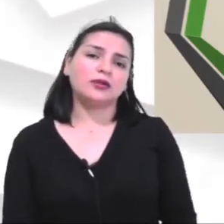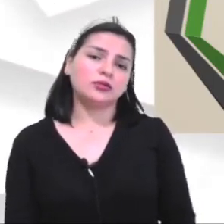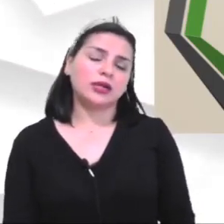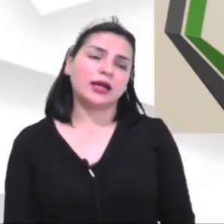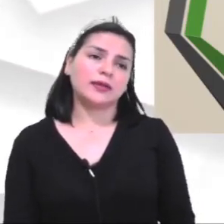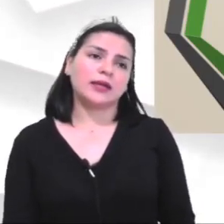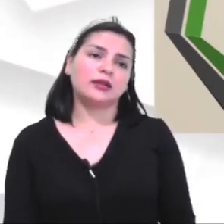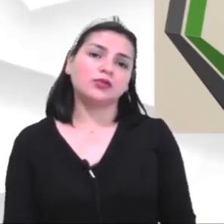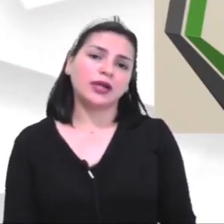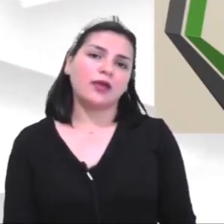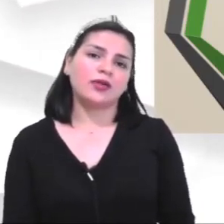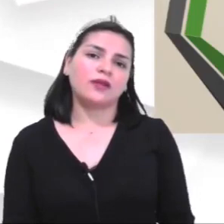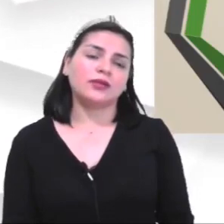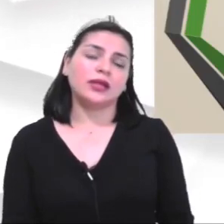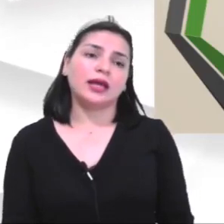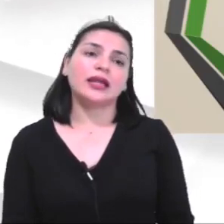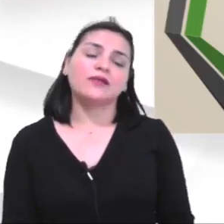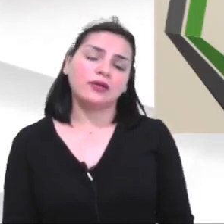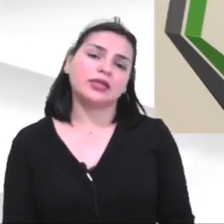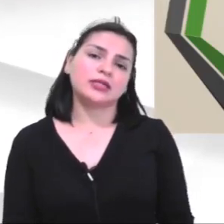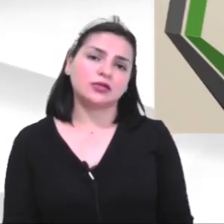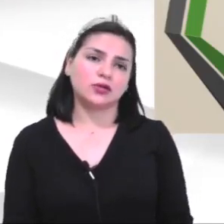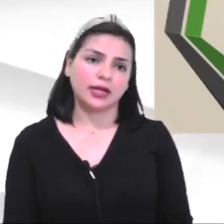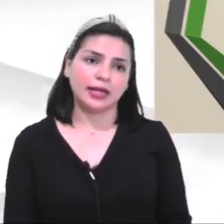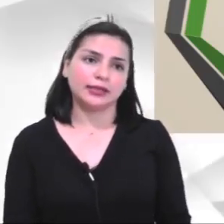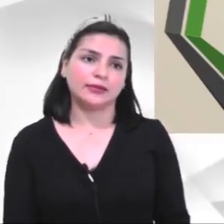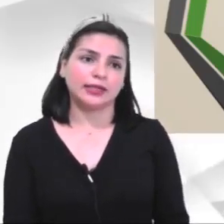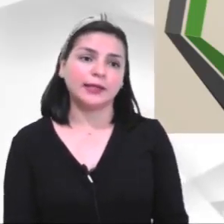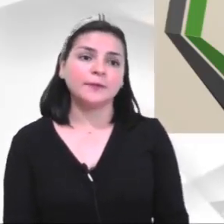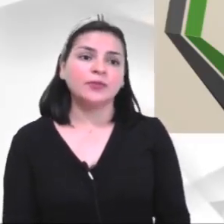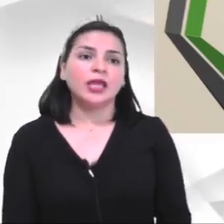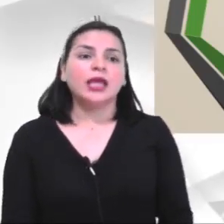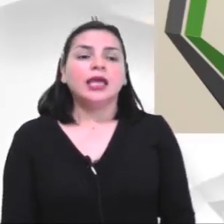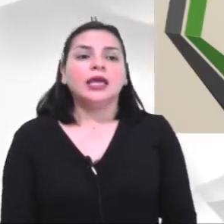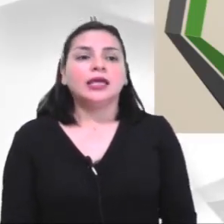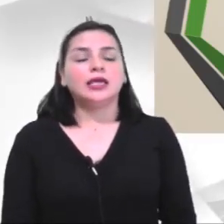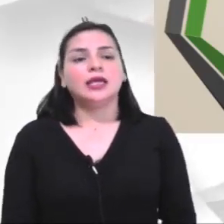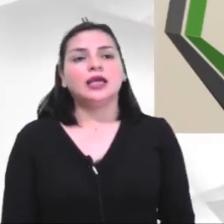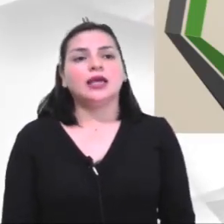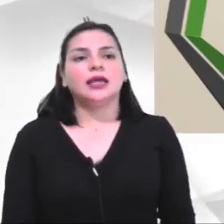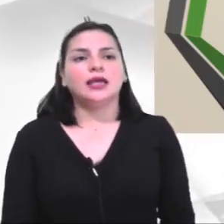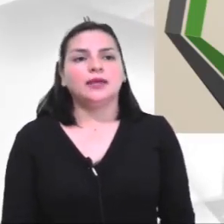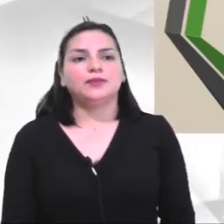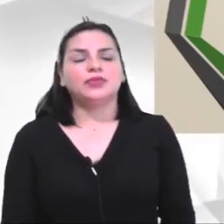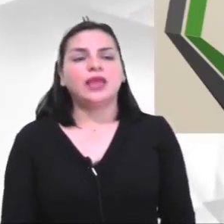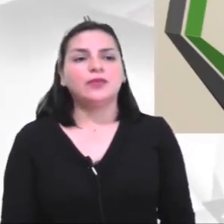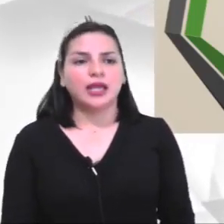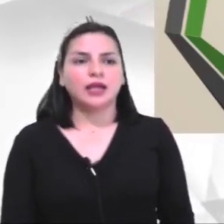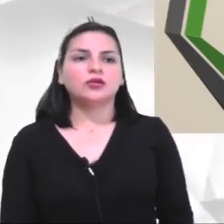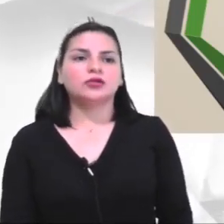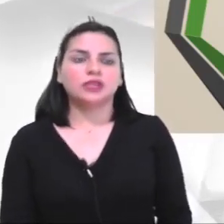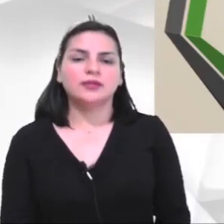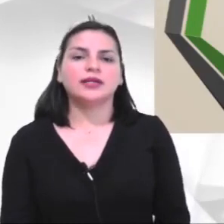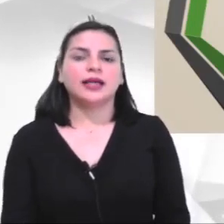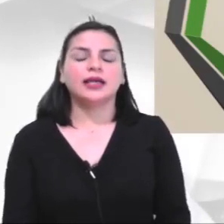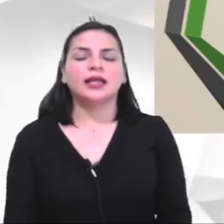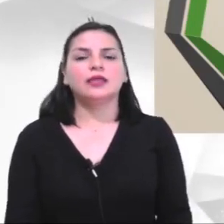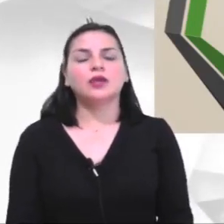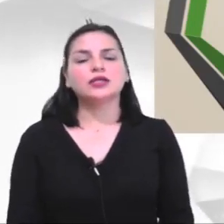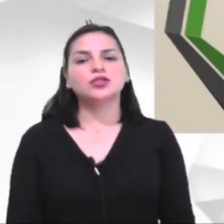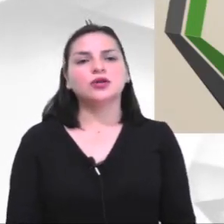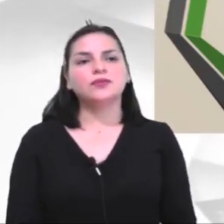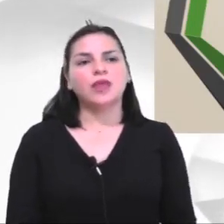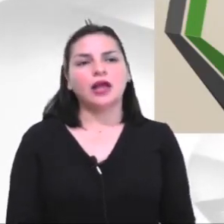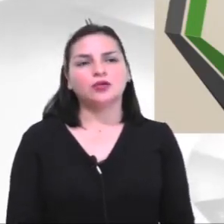hay algún grado de analfabetización grande, ¿verdad? Y también reconocer, ¿verdad?, que en